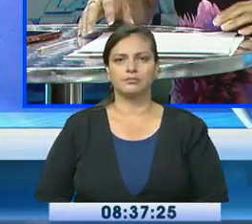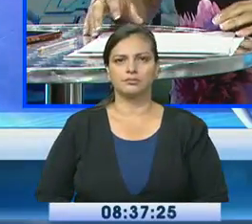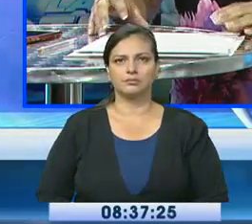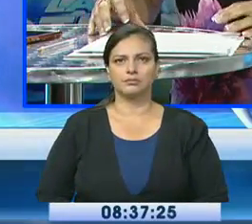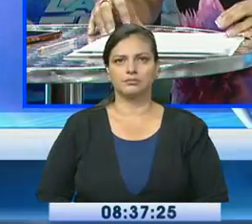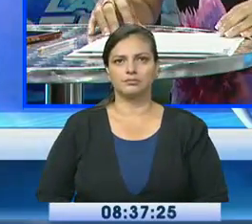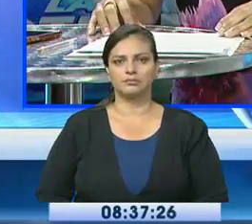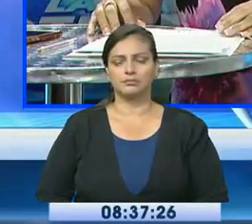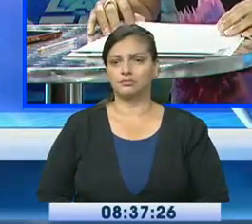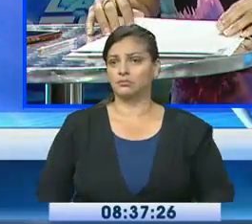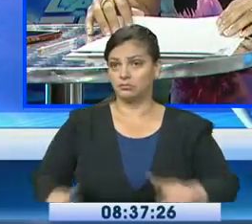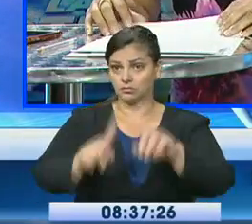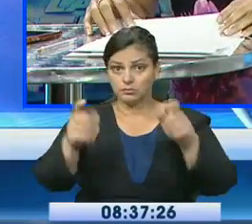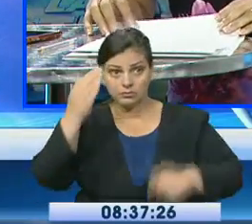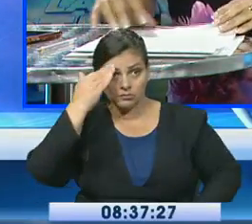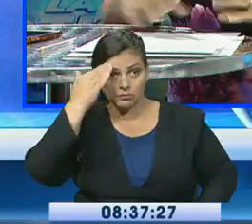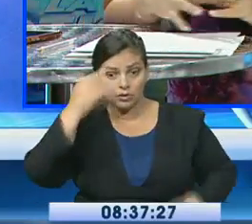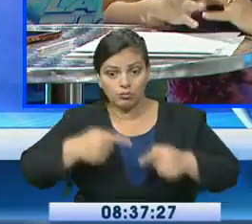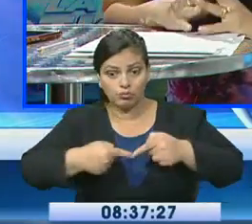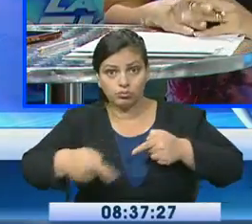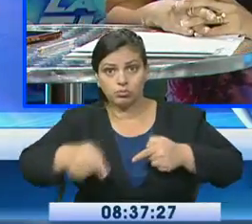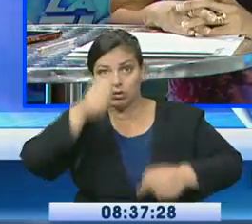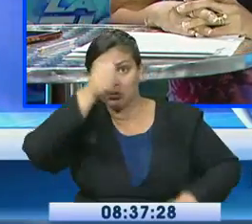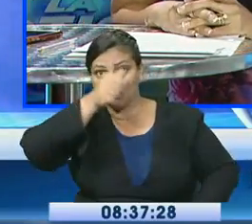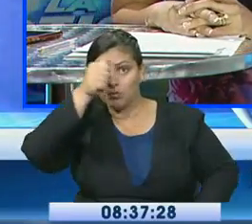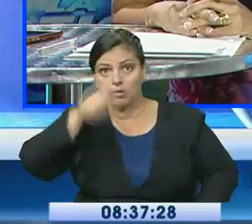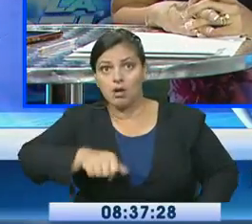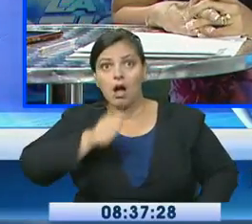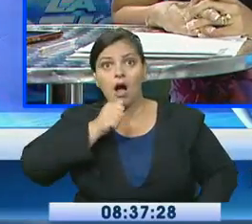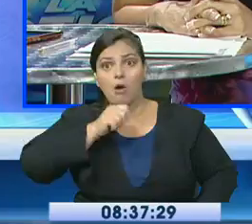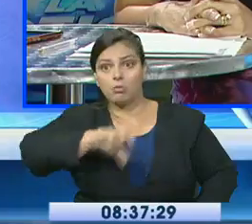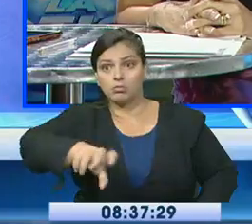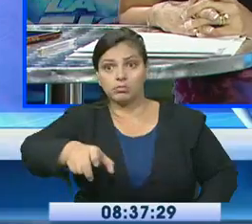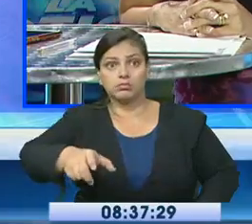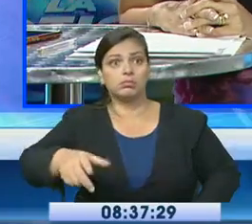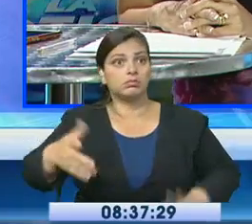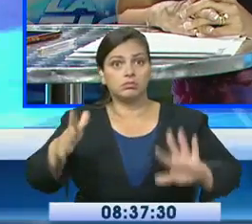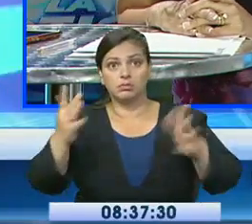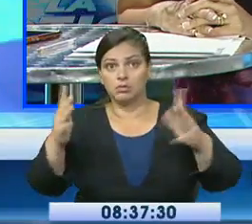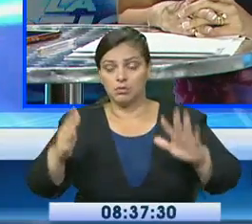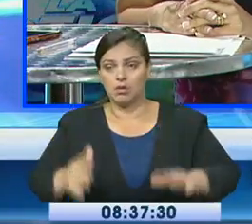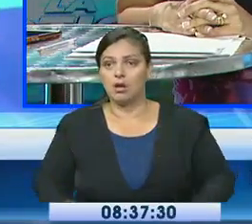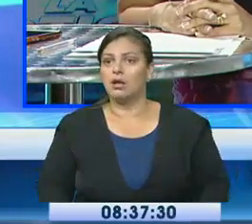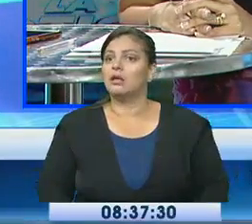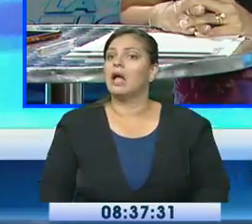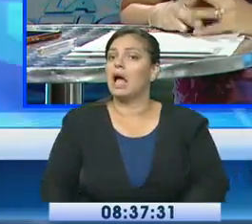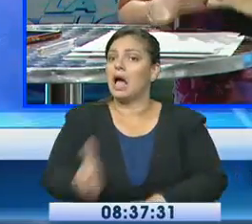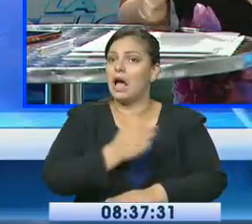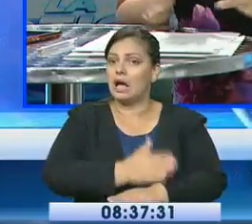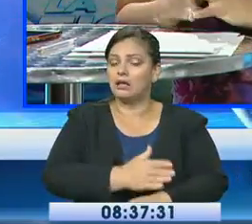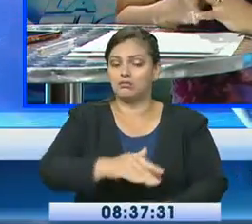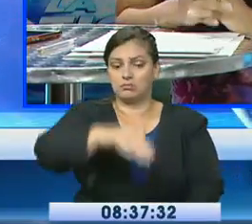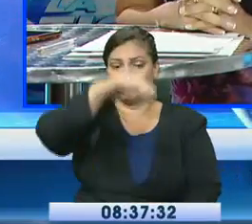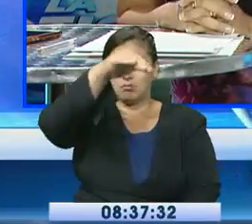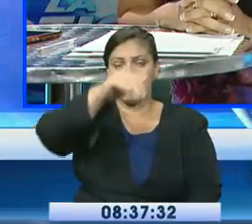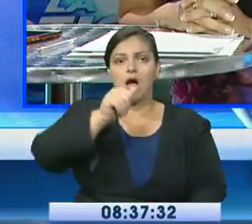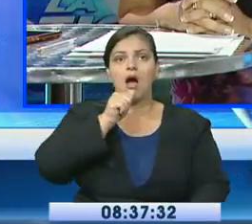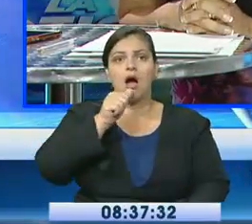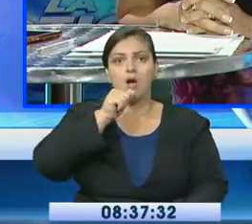líquido vital. Va a haber un corte el próximo domingo, ¿no? Por supuesto, hay que tomar todas las precauciones del caso. ¿Por allá cómo están? ¿Ya tomaron las precauciones